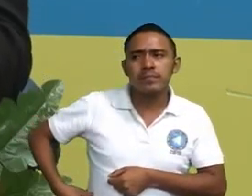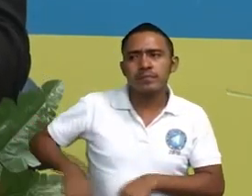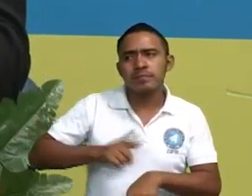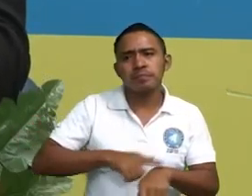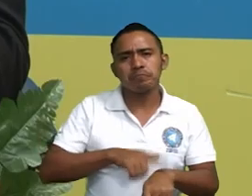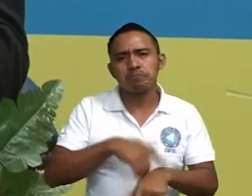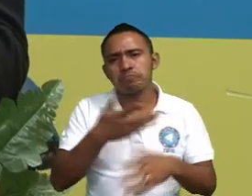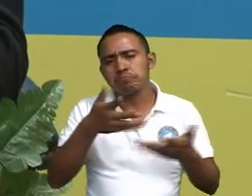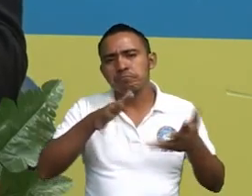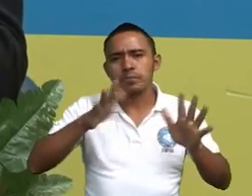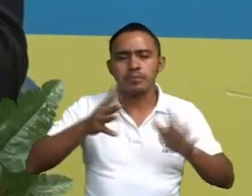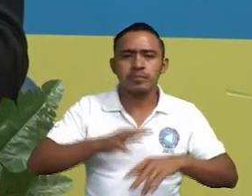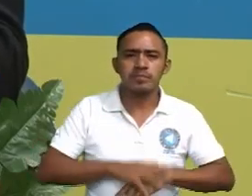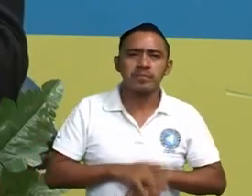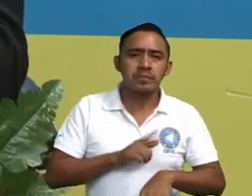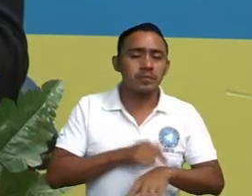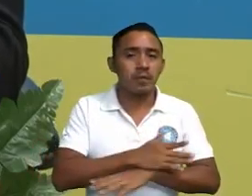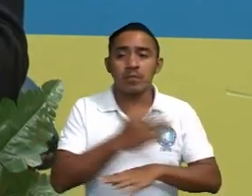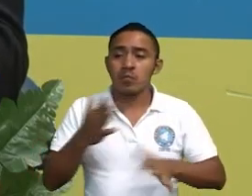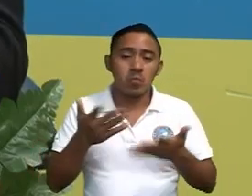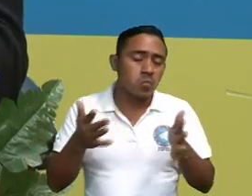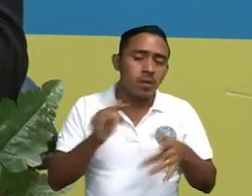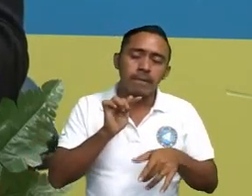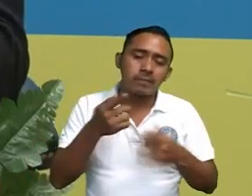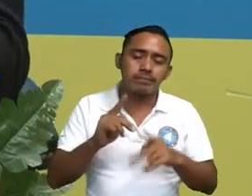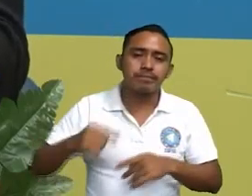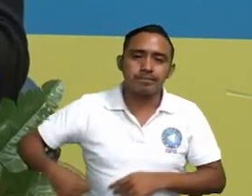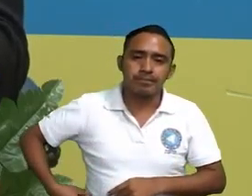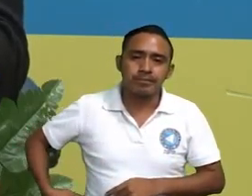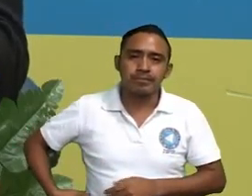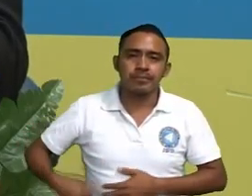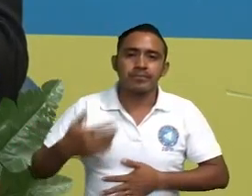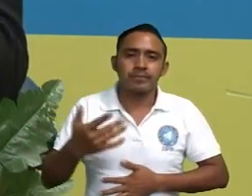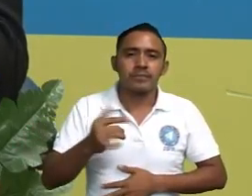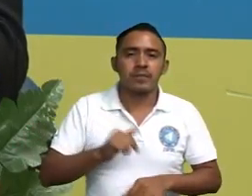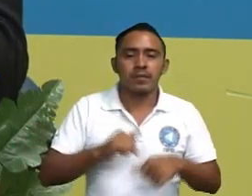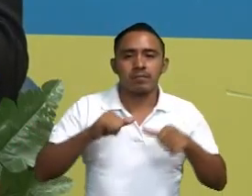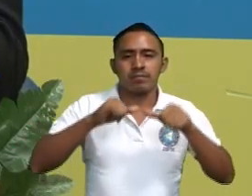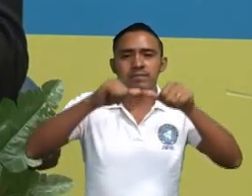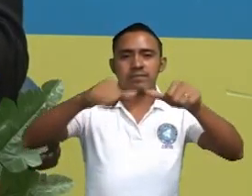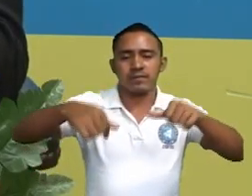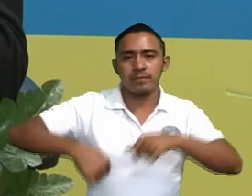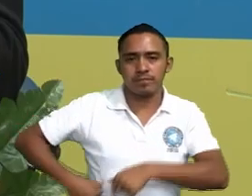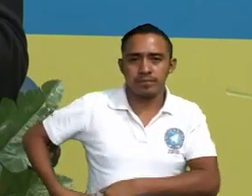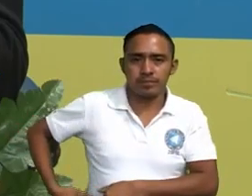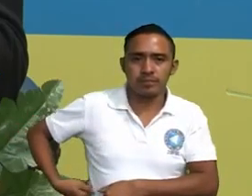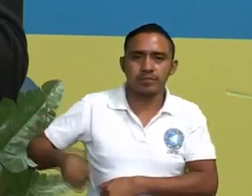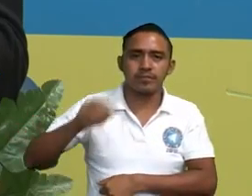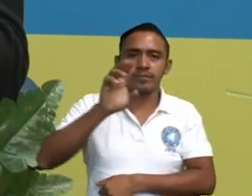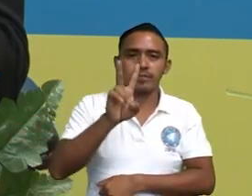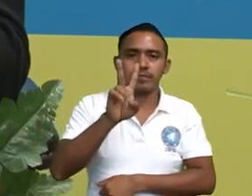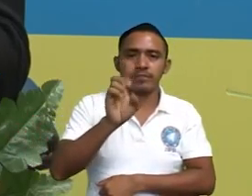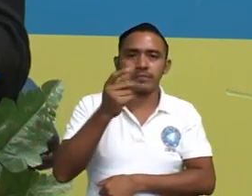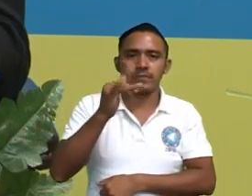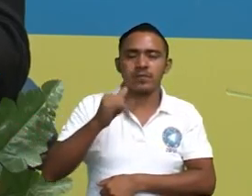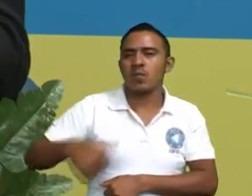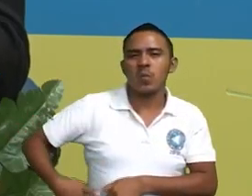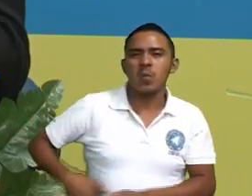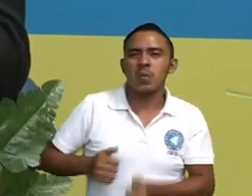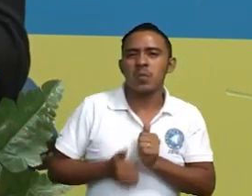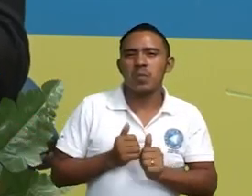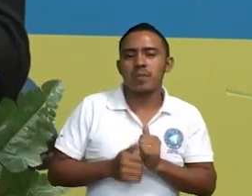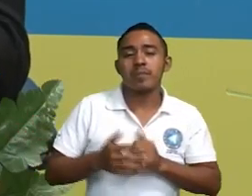tiempo no determinado aún de aparición, pero que ellos se mantienen en la vesícula biliar. Ahora, ¿cuál es el problema con los cálculos?